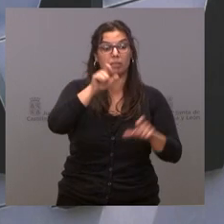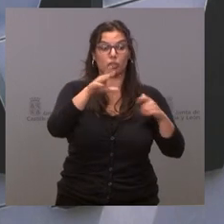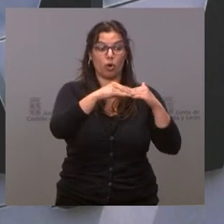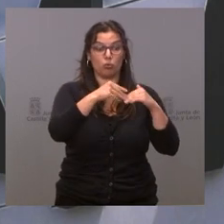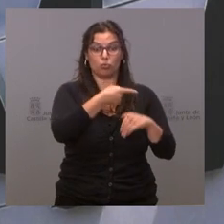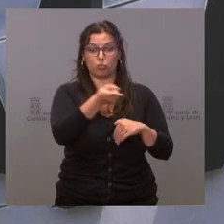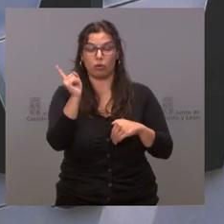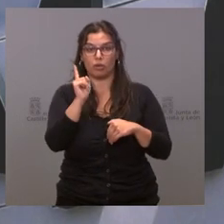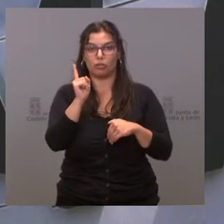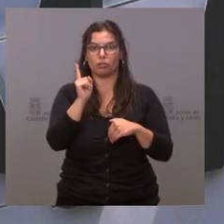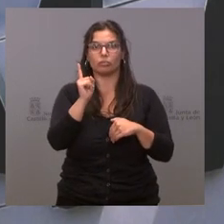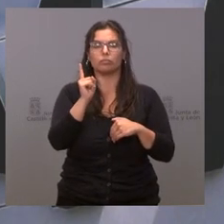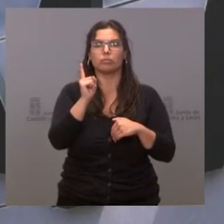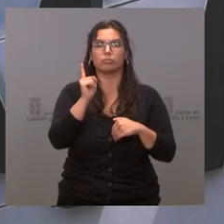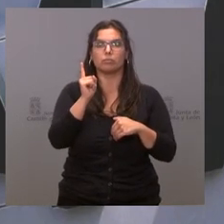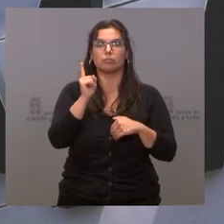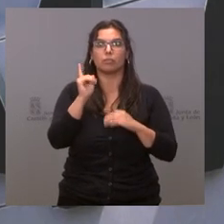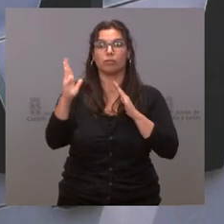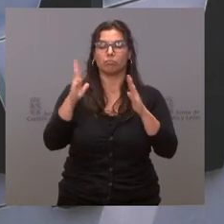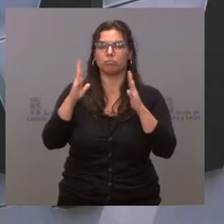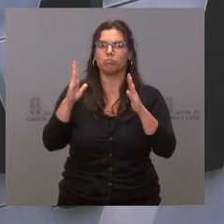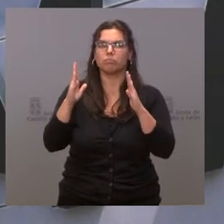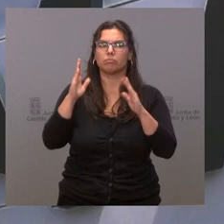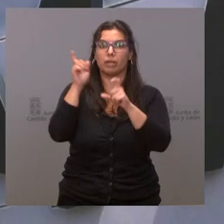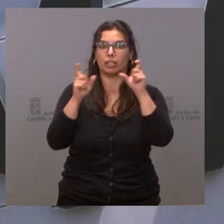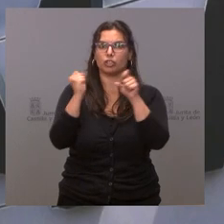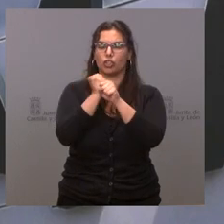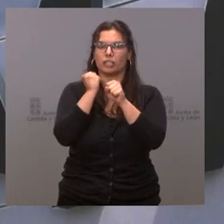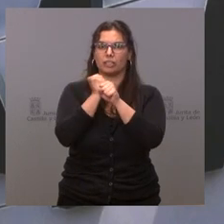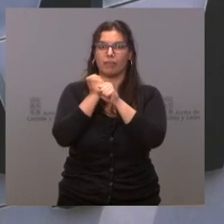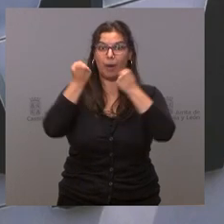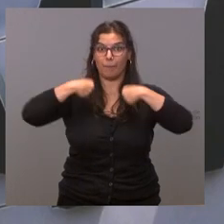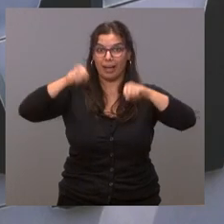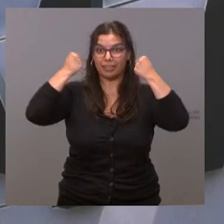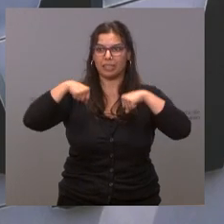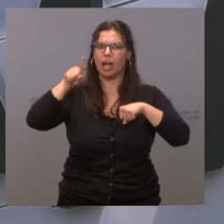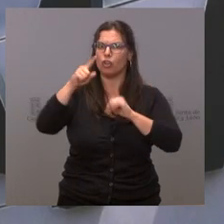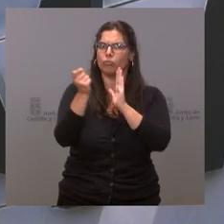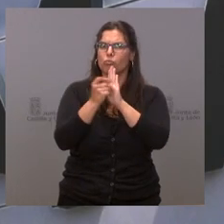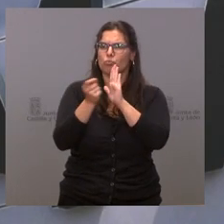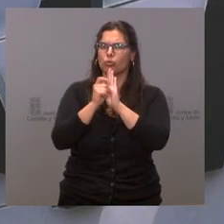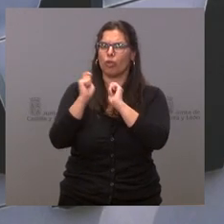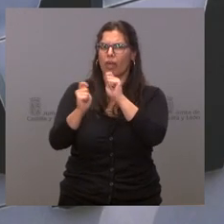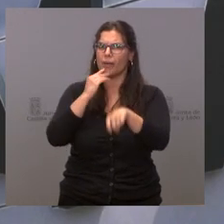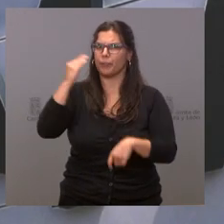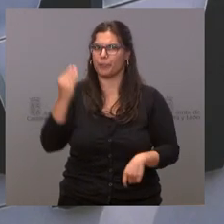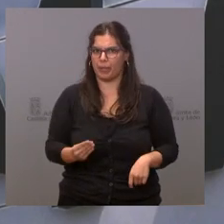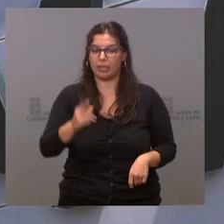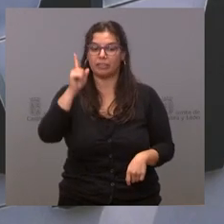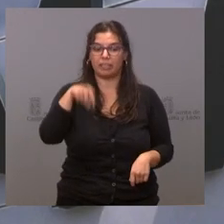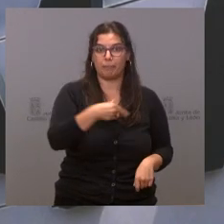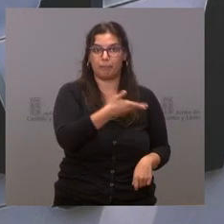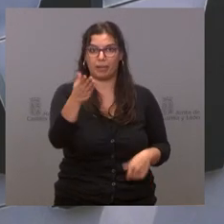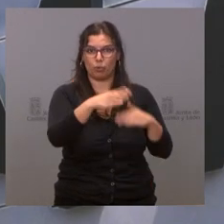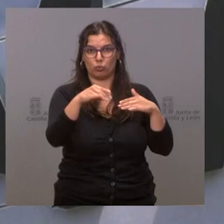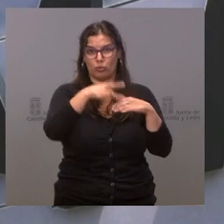residentes lo quería destacar y con una buena valoración también por parte de los pacientes en lo que son las